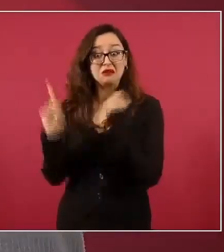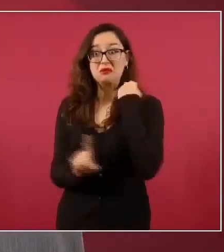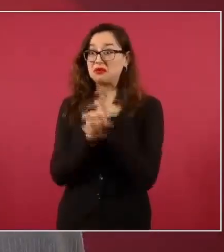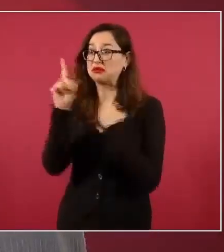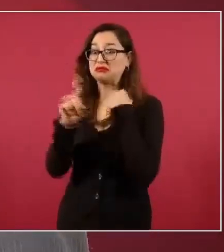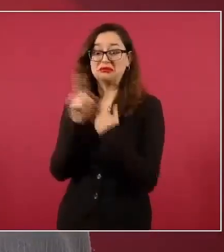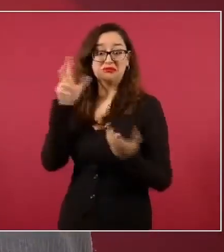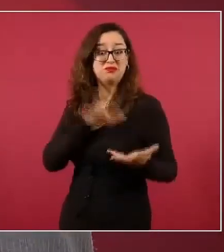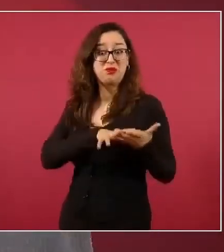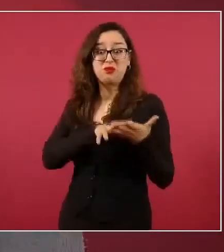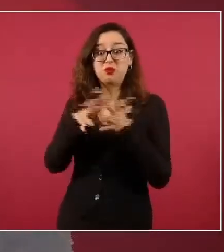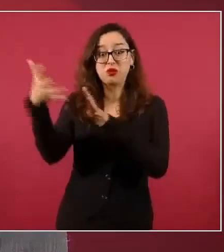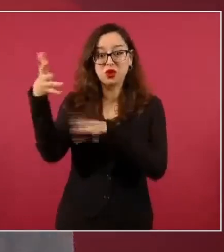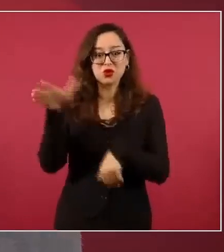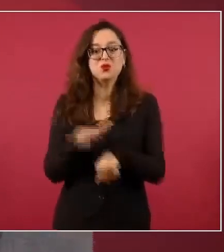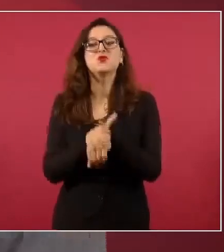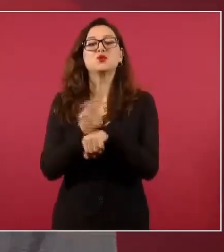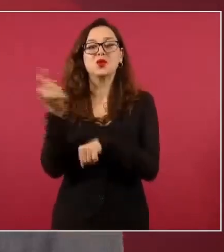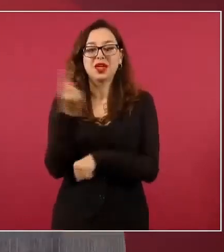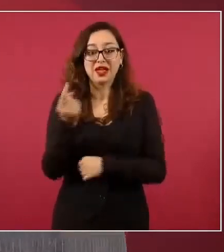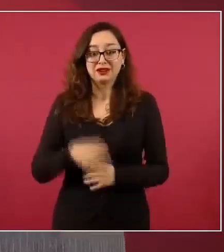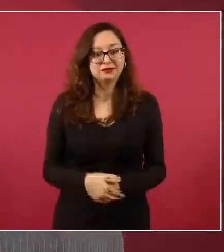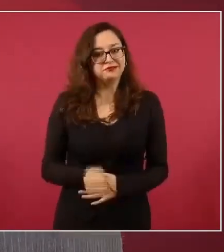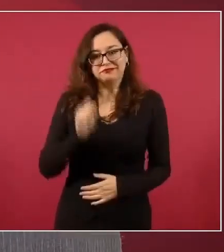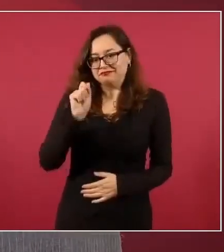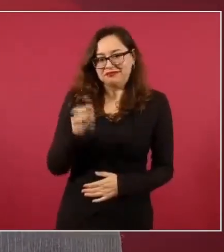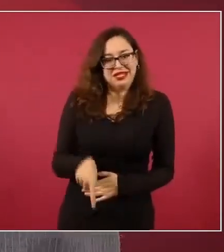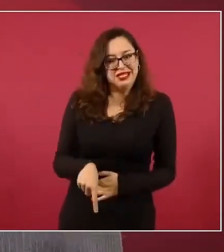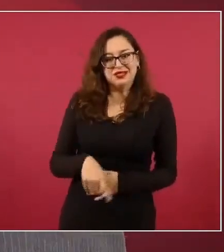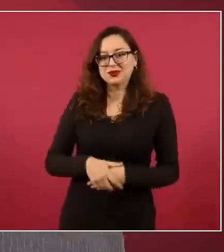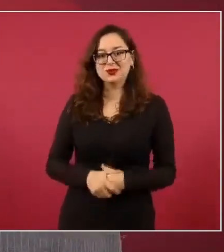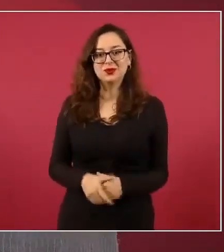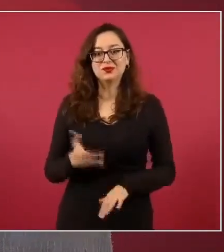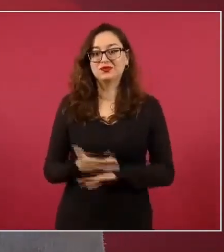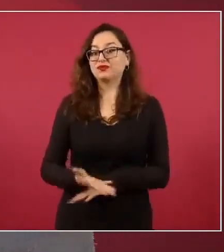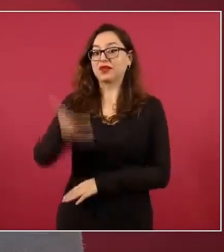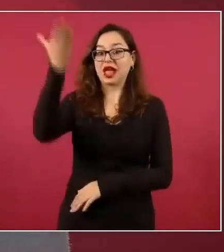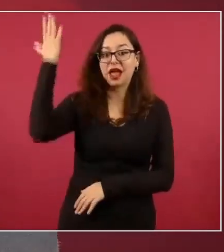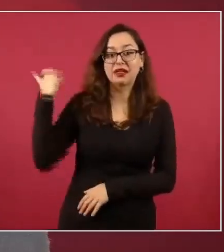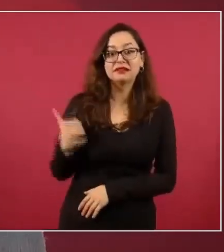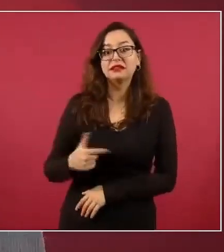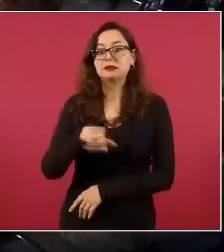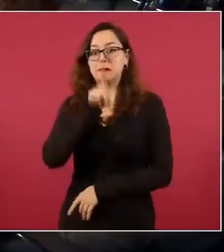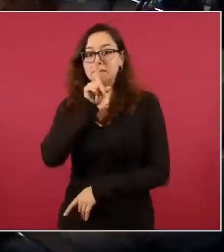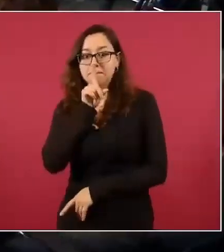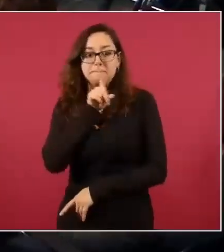con que estos temas no se ventilaron a tiempo,